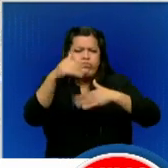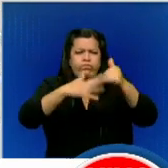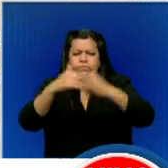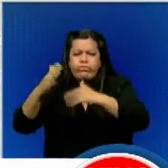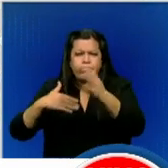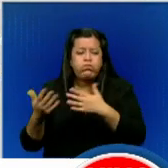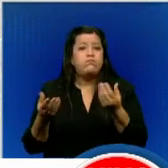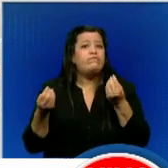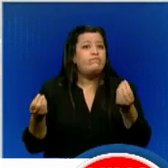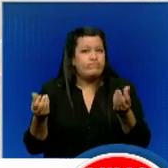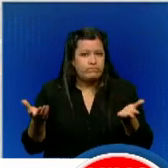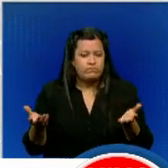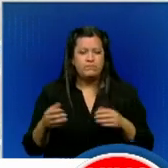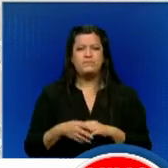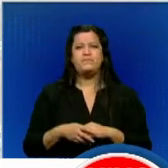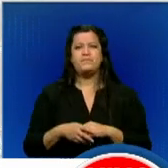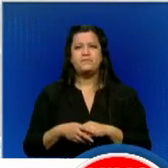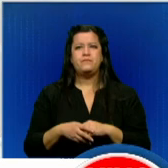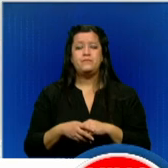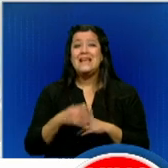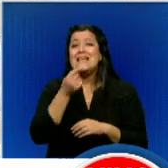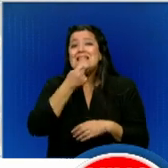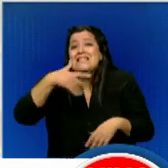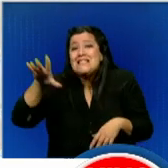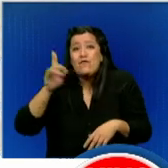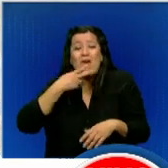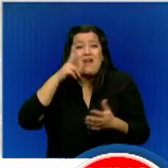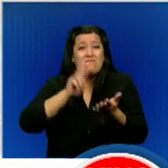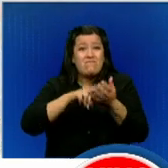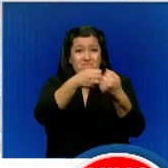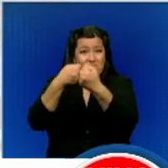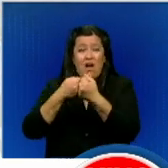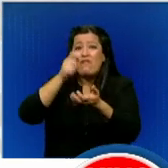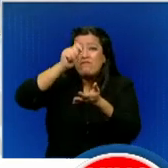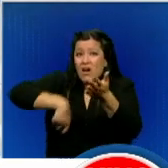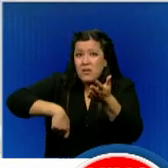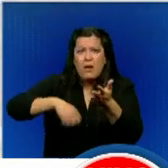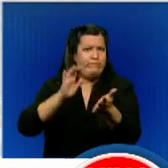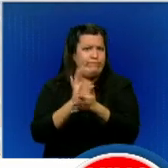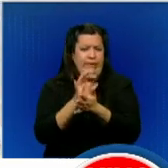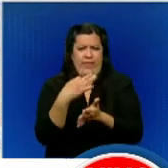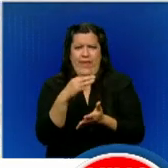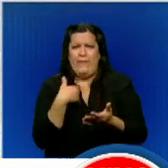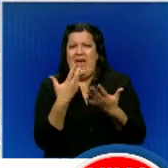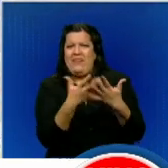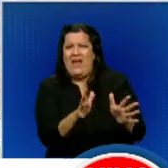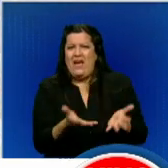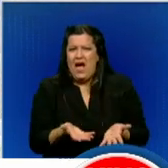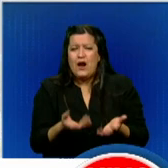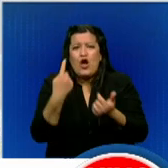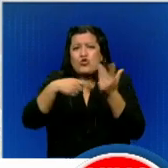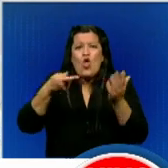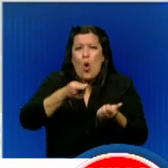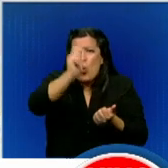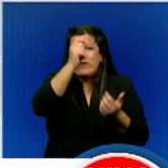significaba que y firmar ese pacto fiscal había que renunciar a todos esos juicios